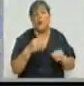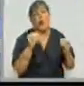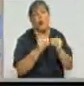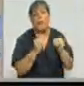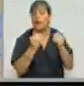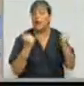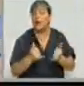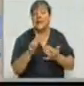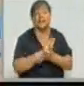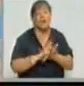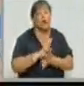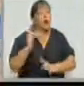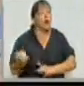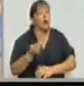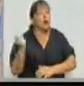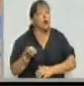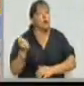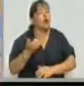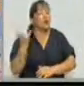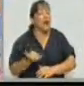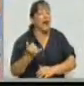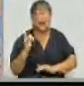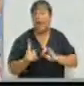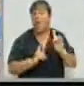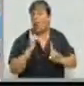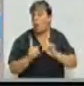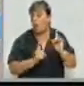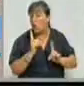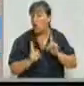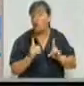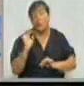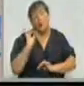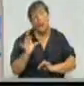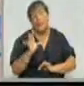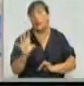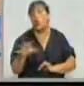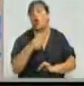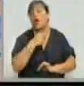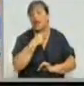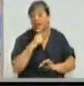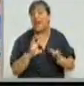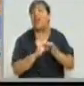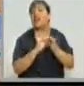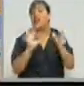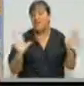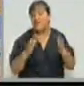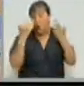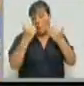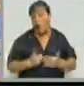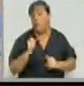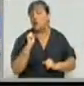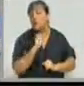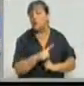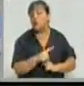que están en situación de prostitución y muchas de ellas, no solo aquellas que eligen bajo la autonomía y la libertad de su cuerpo, muchas